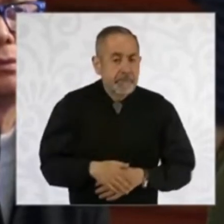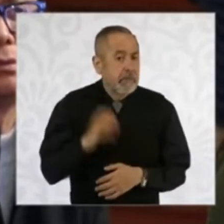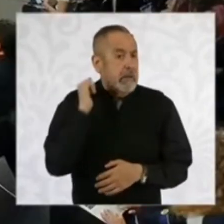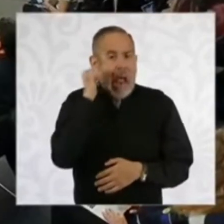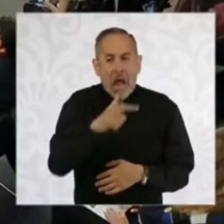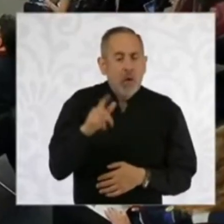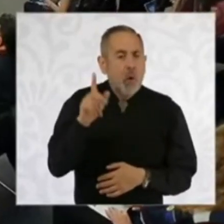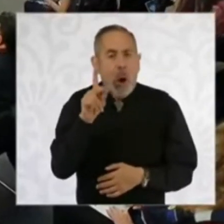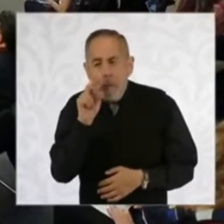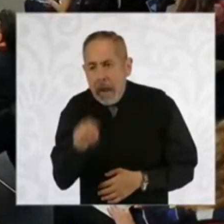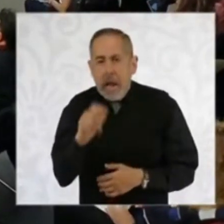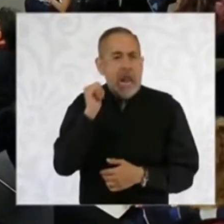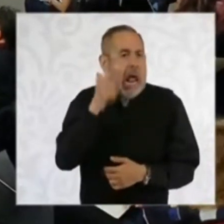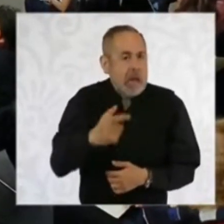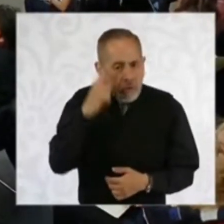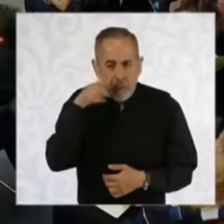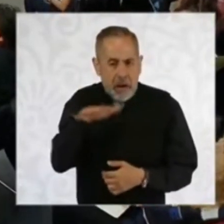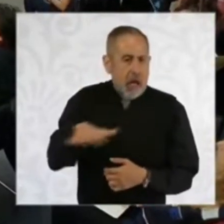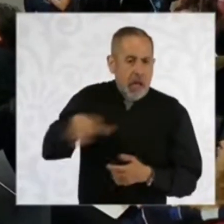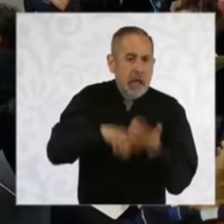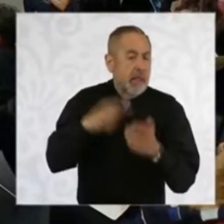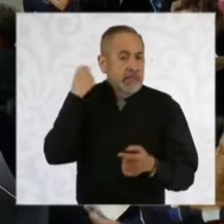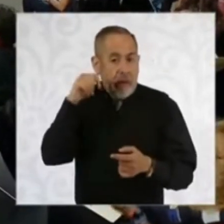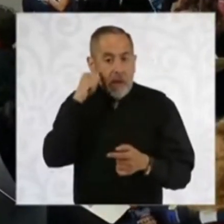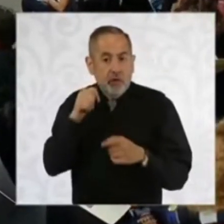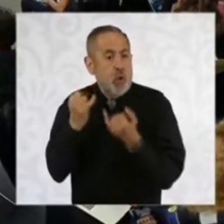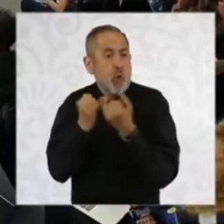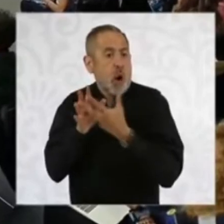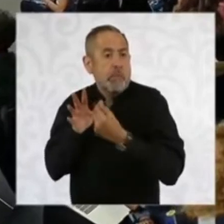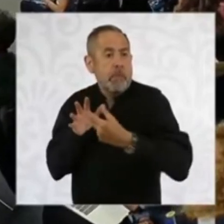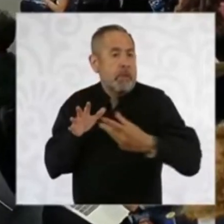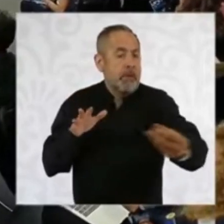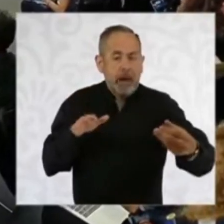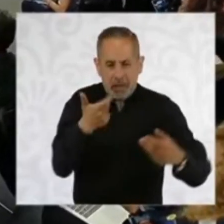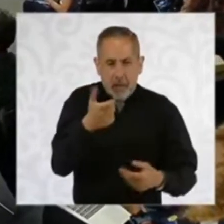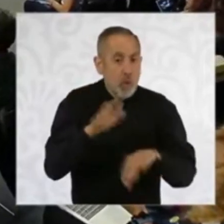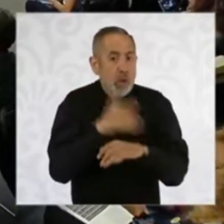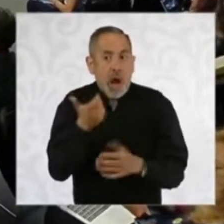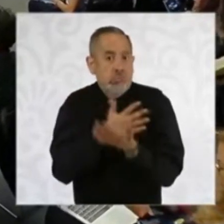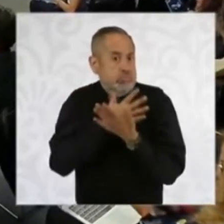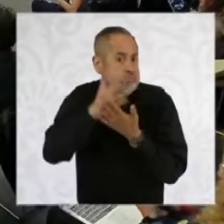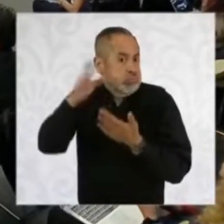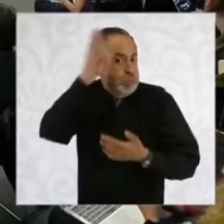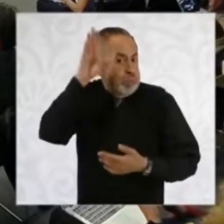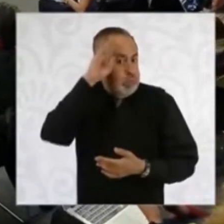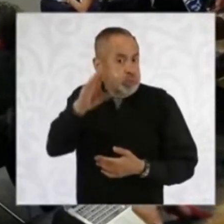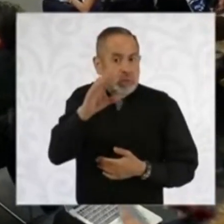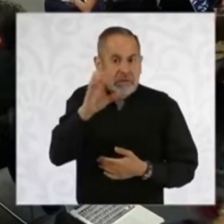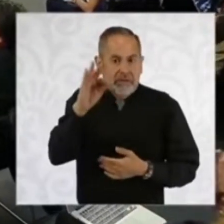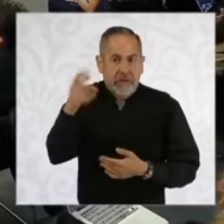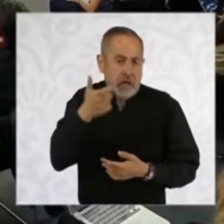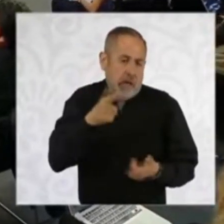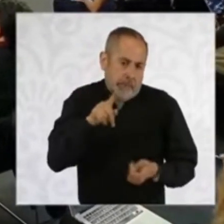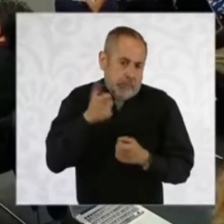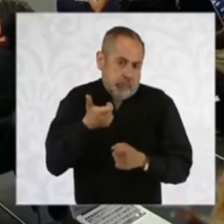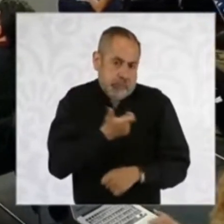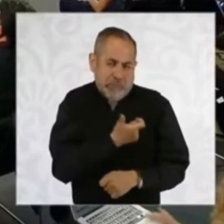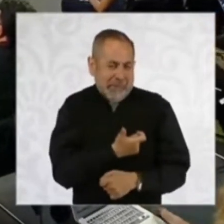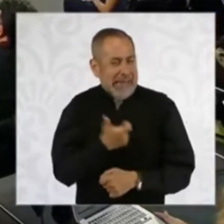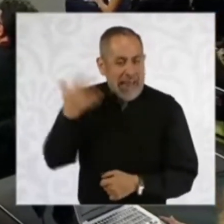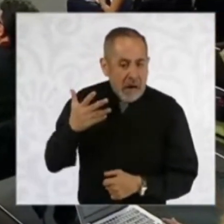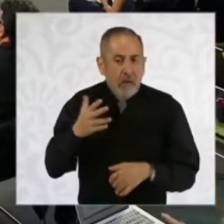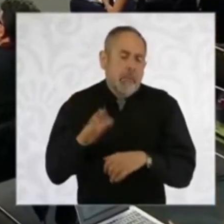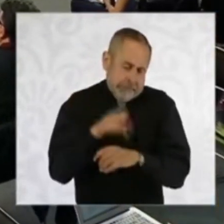alguna estrategia del gobierno federal para estandarizar esta tarifa en la región, dado que por el clima extremo el consumo de electricidad es elevado y los recibos de luz